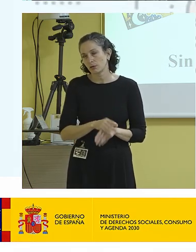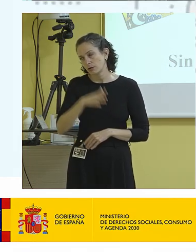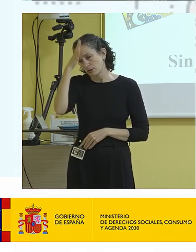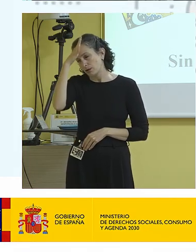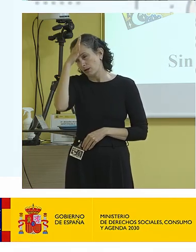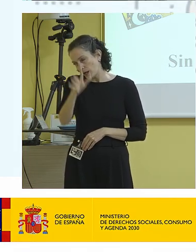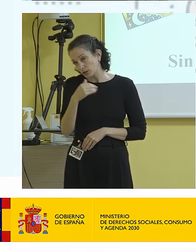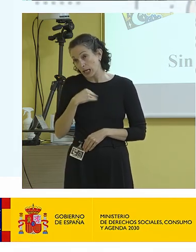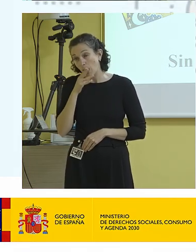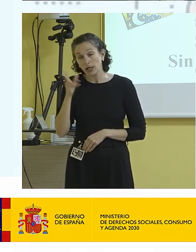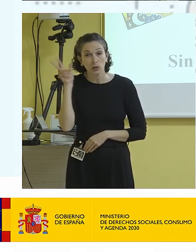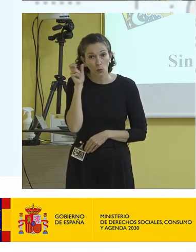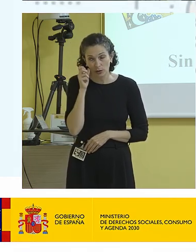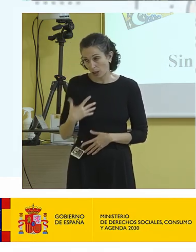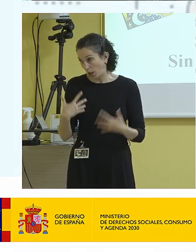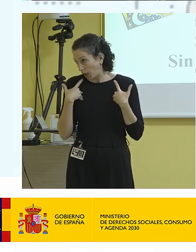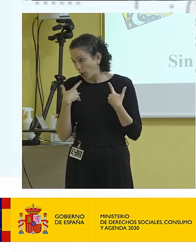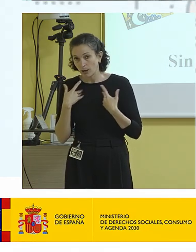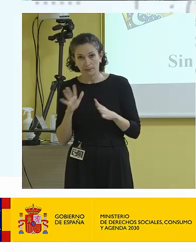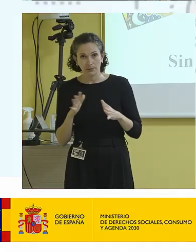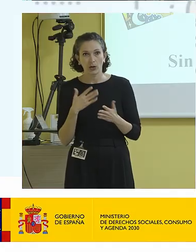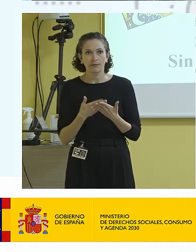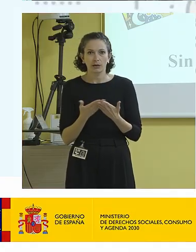aversión más que alegría, pero no hay